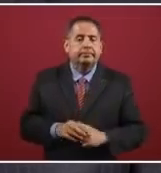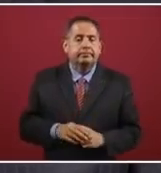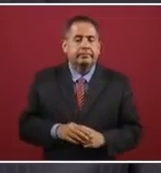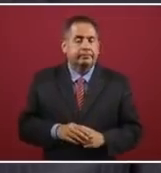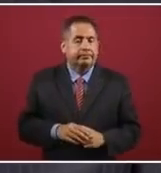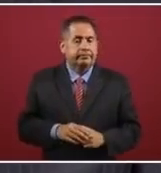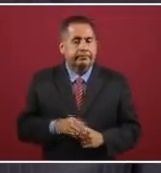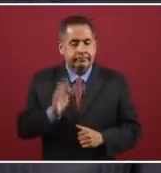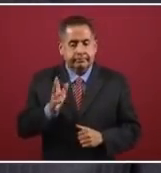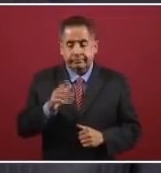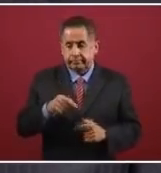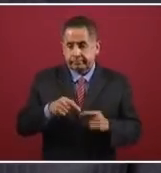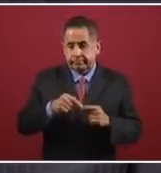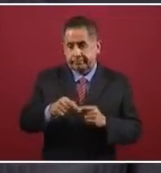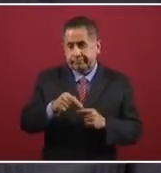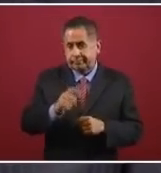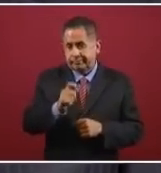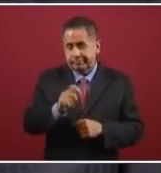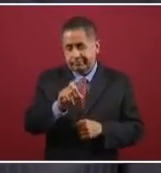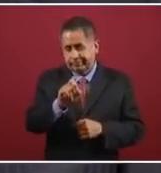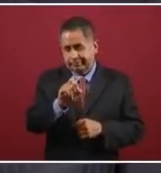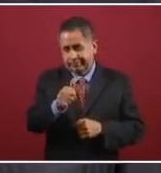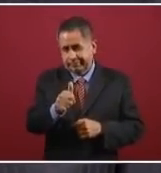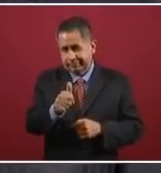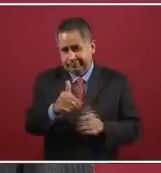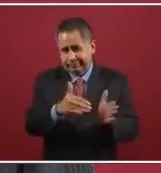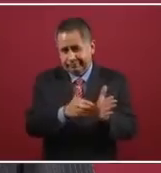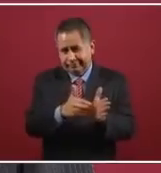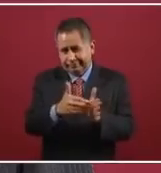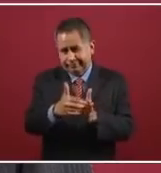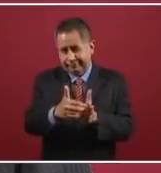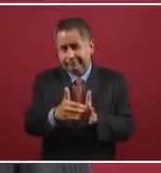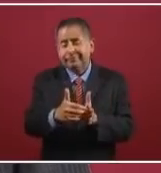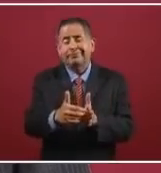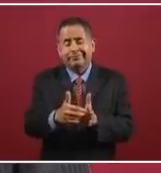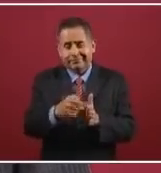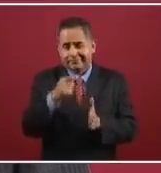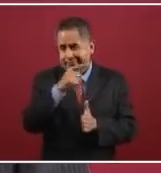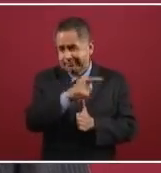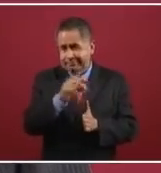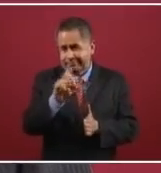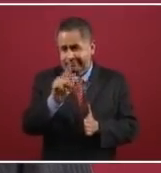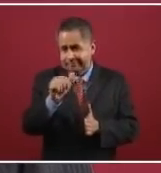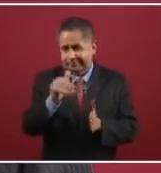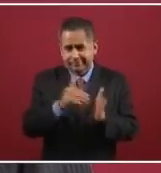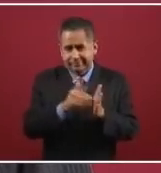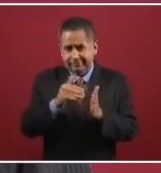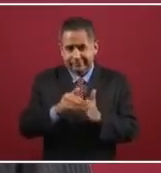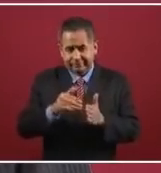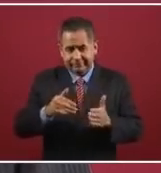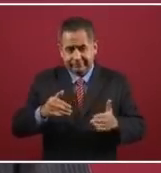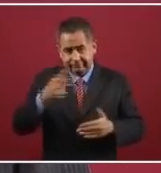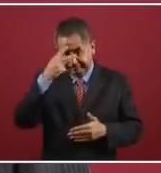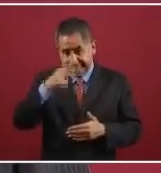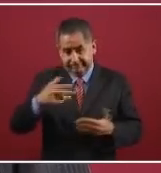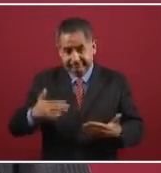Ya son 36 millones de mexicanos